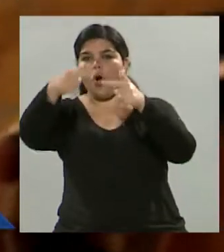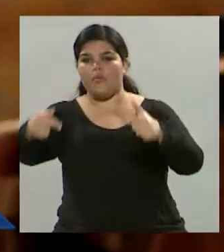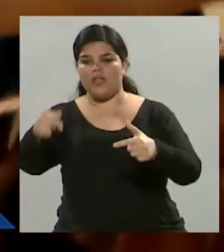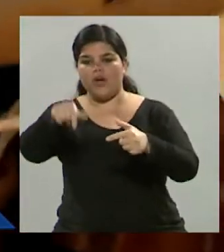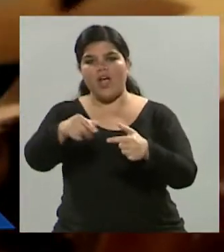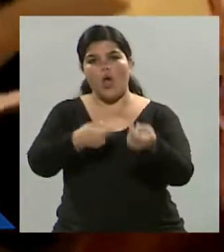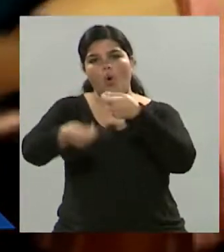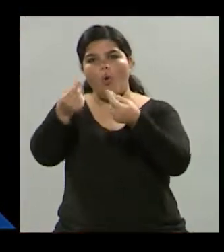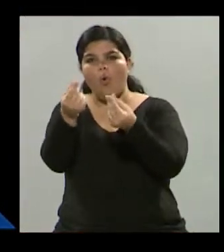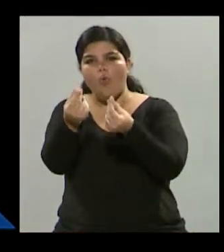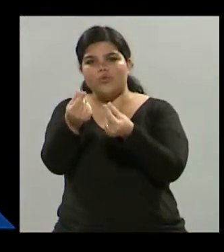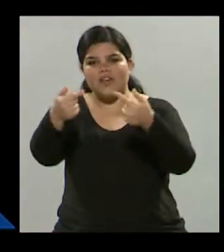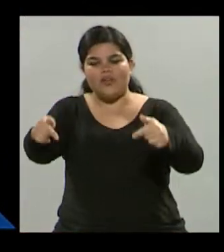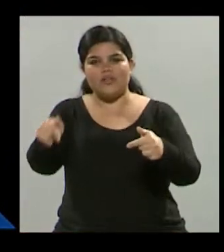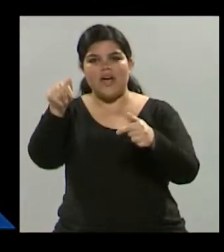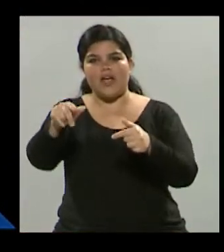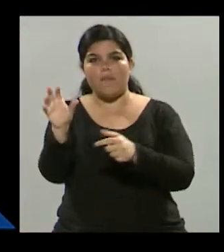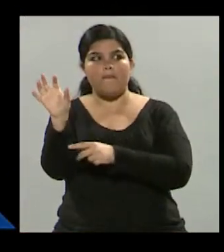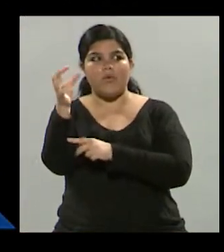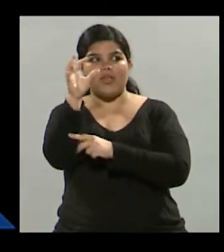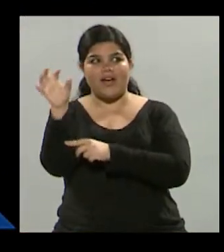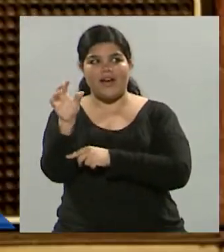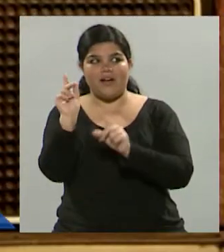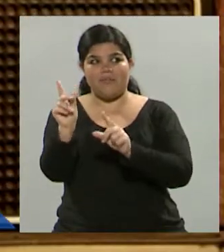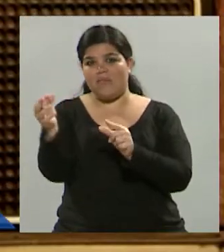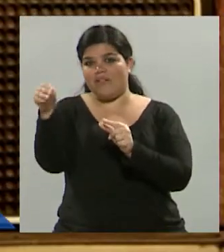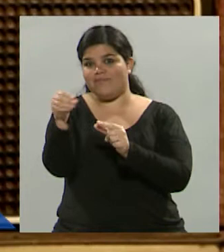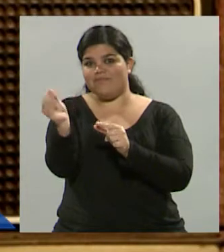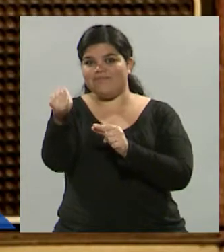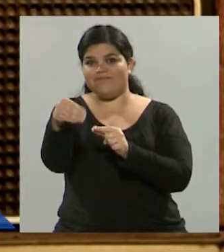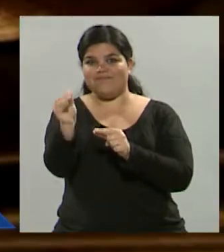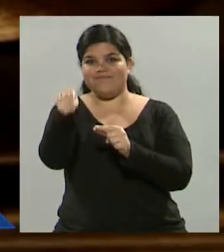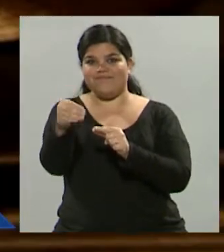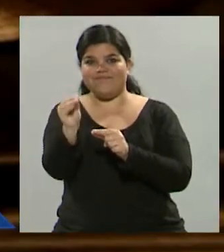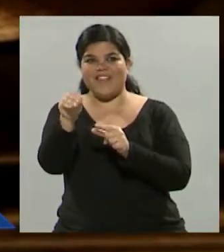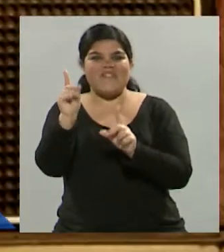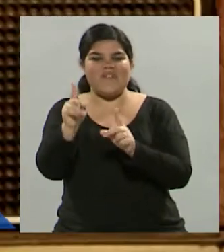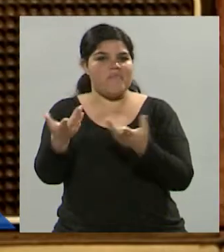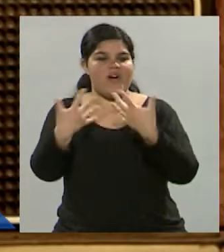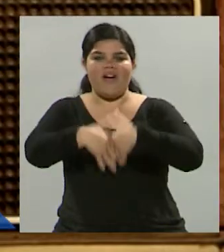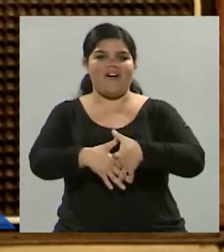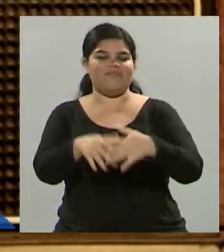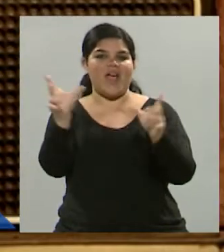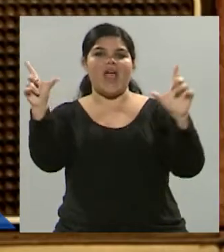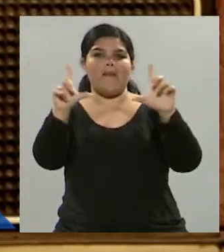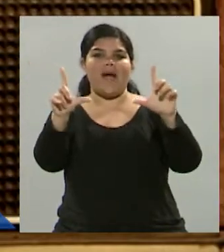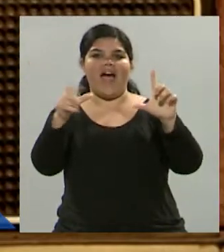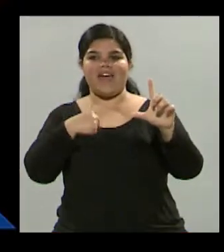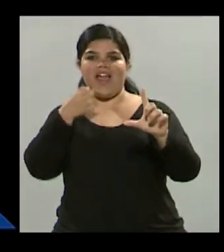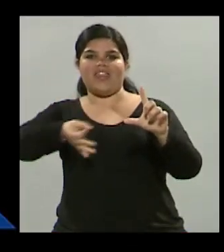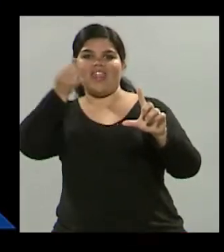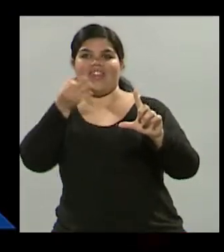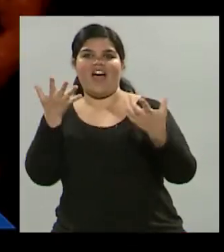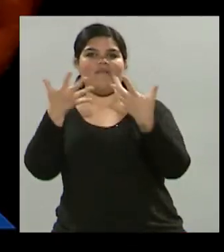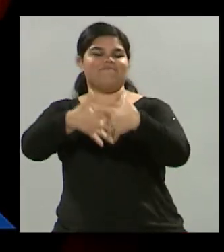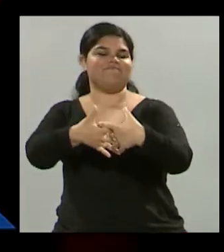sobre todo de Virginia, de una pequeña muñeca, esa misma. Vamos muy sincronizados con la imagen. Está muy bien. Está No